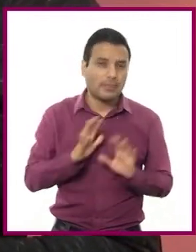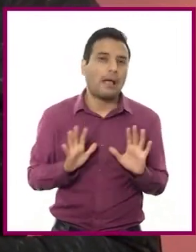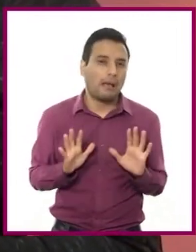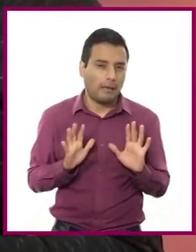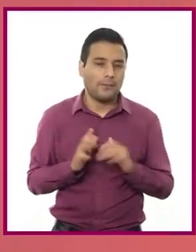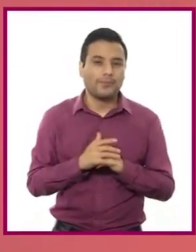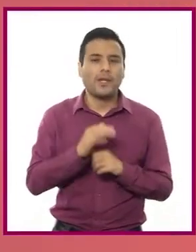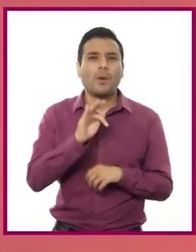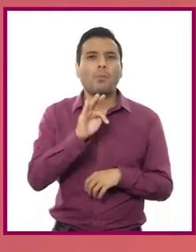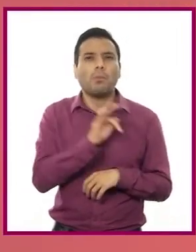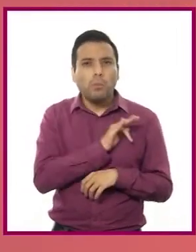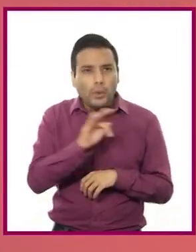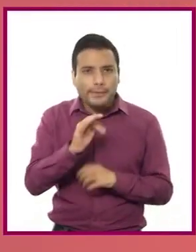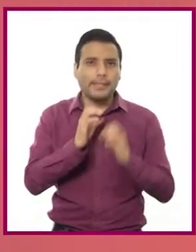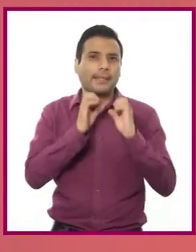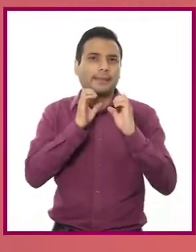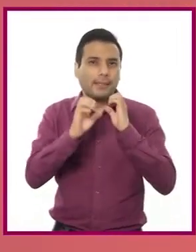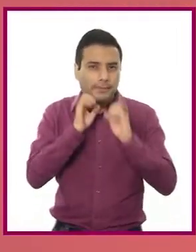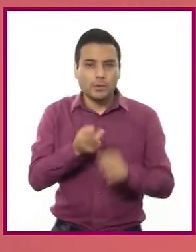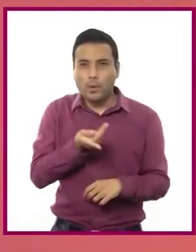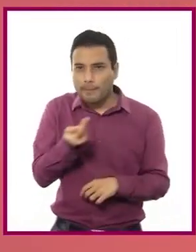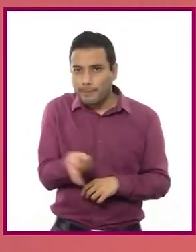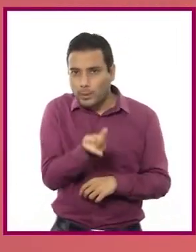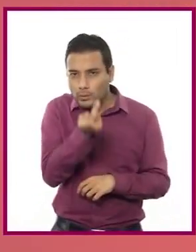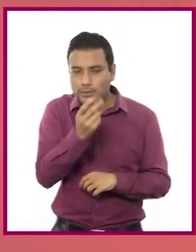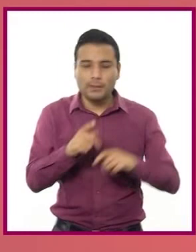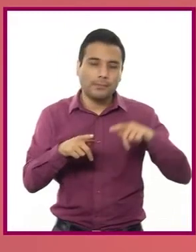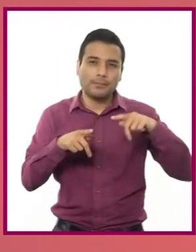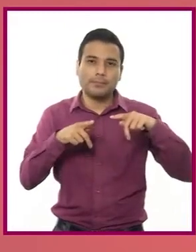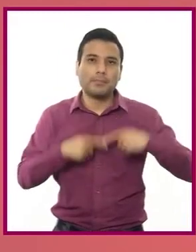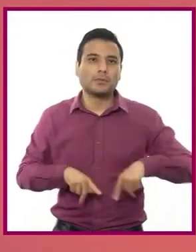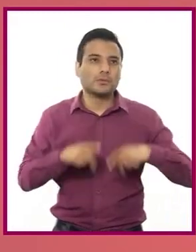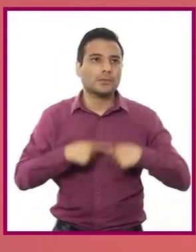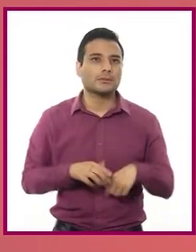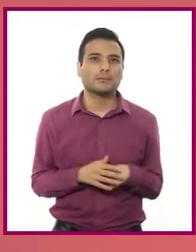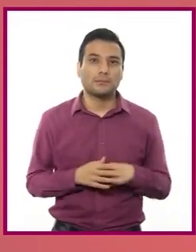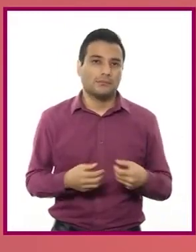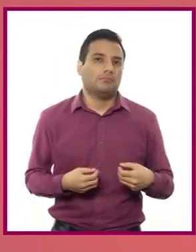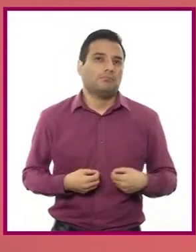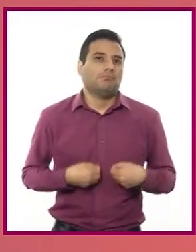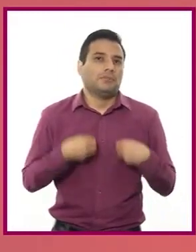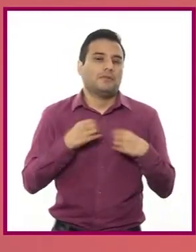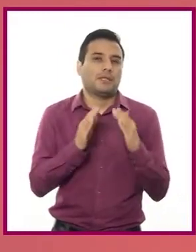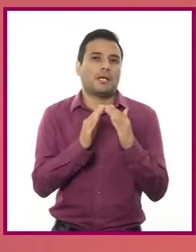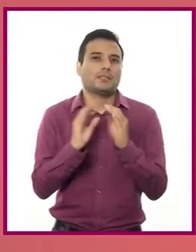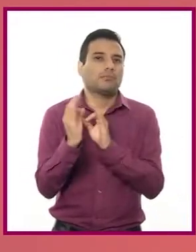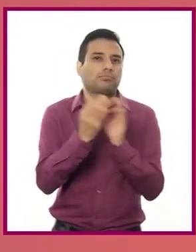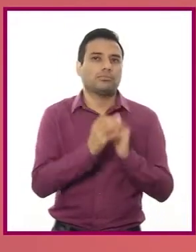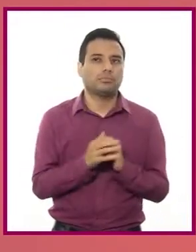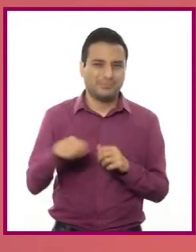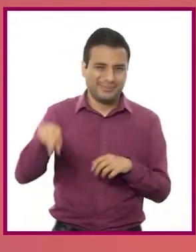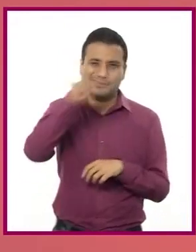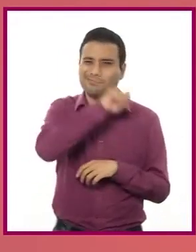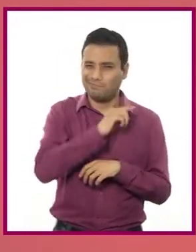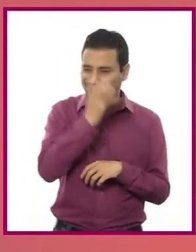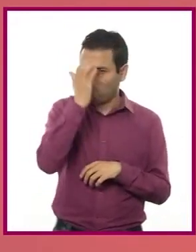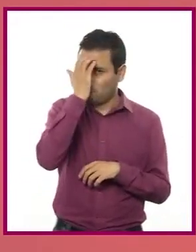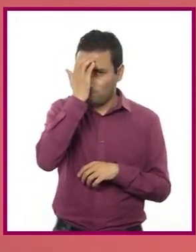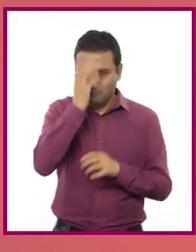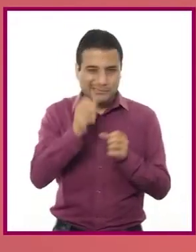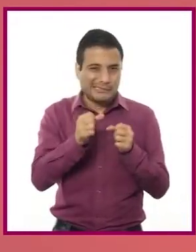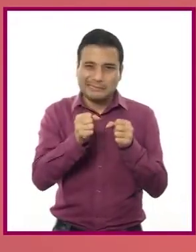podemos entrevistar o encuestar a las personas que vivan en esa localidad. Ellos tendrán información de